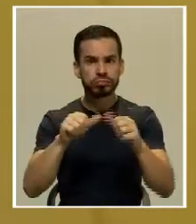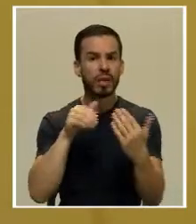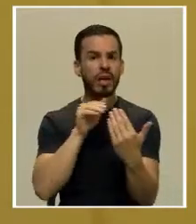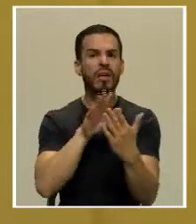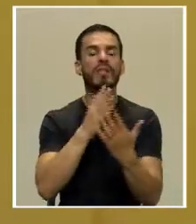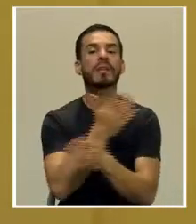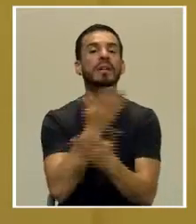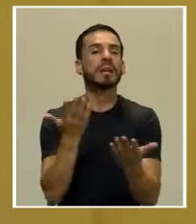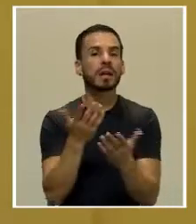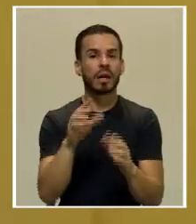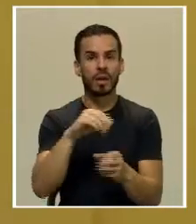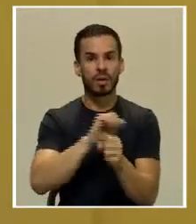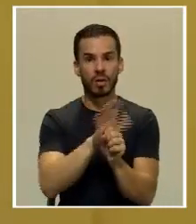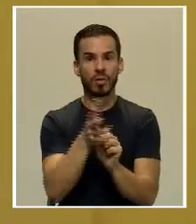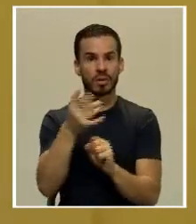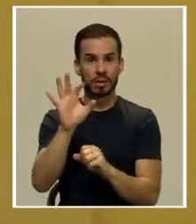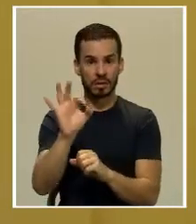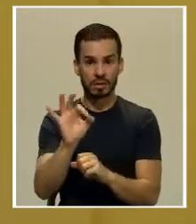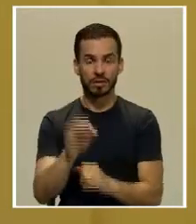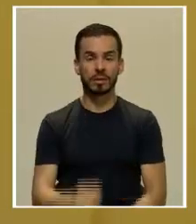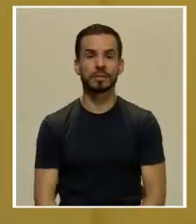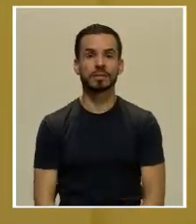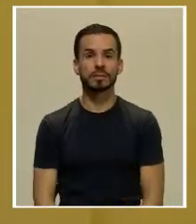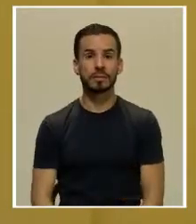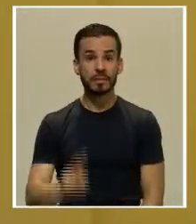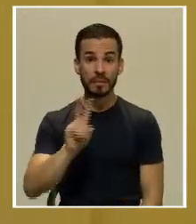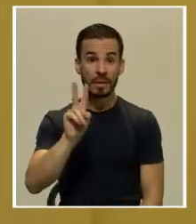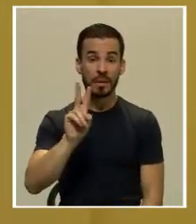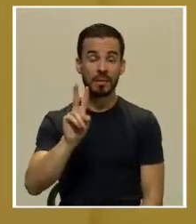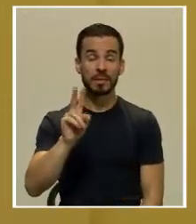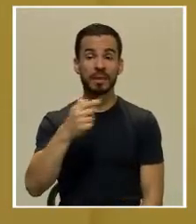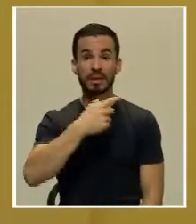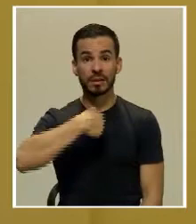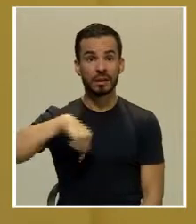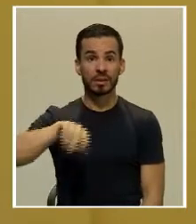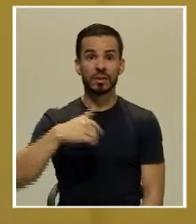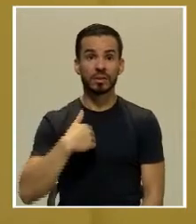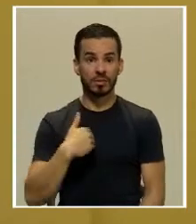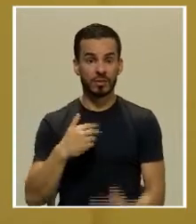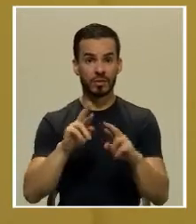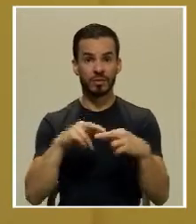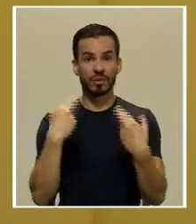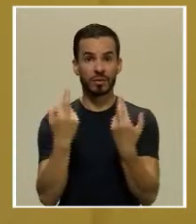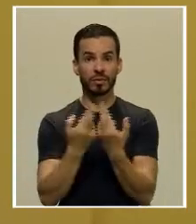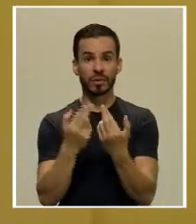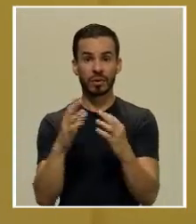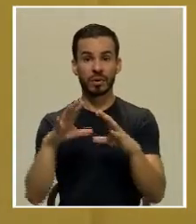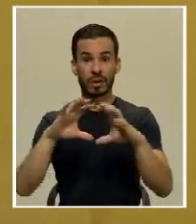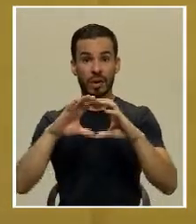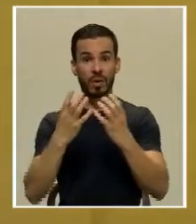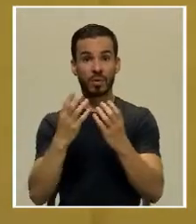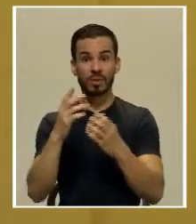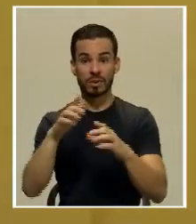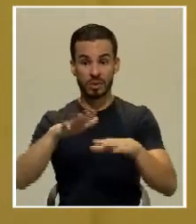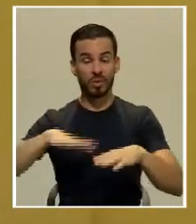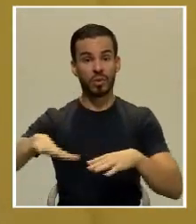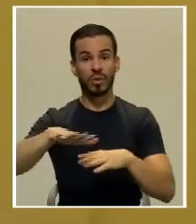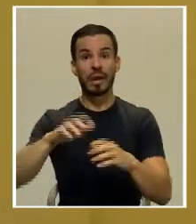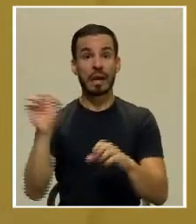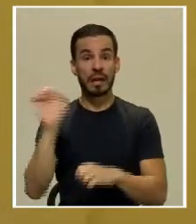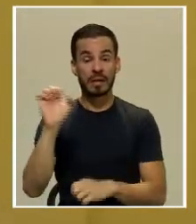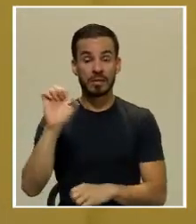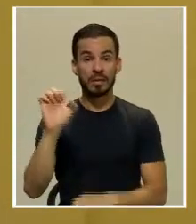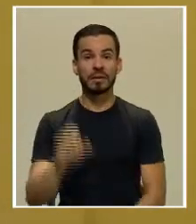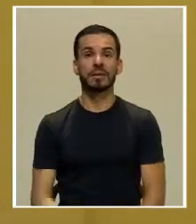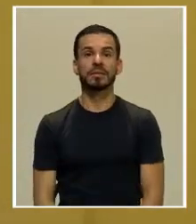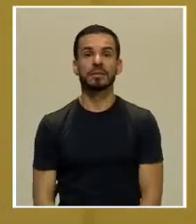frente al COVID-19. El viernes que tuvimos reunión de la Comisión Local de Emergencias,